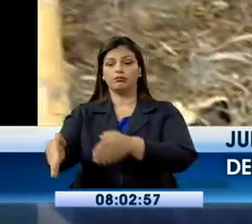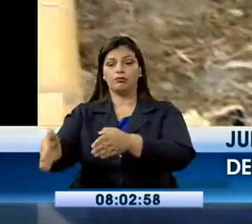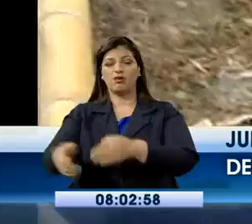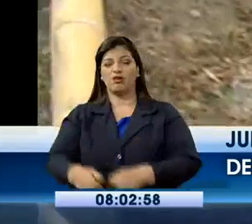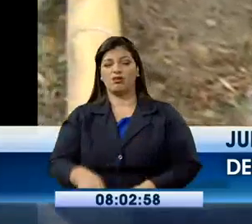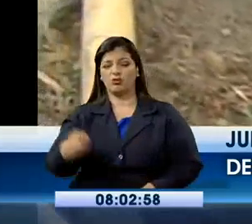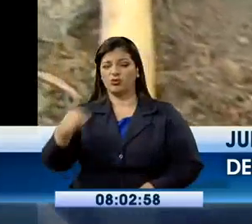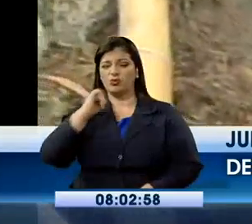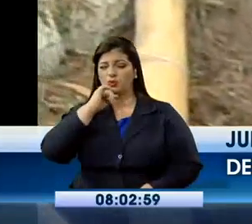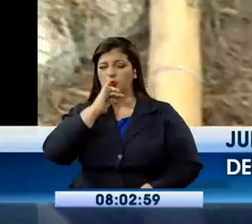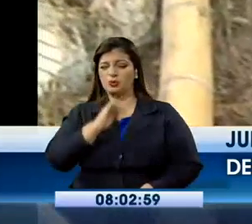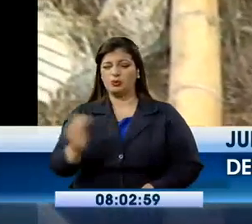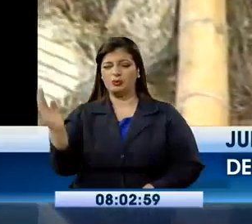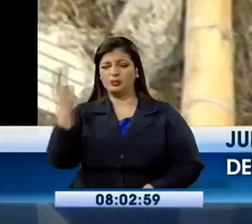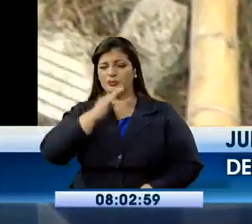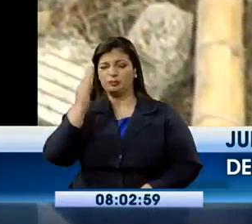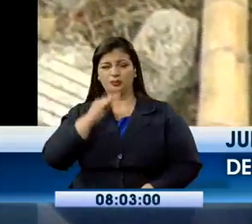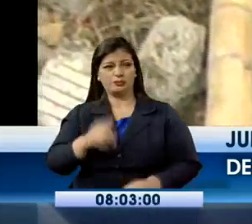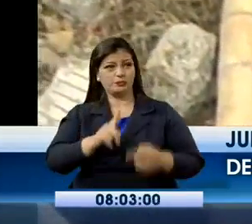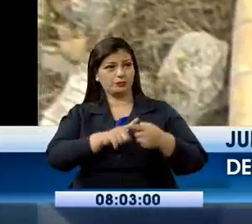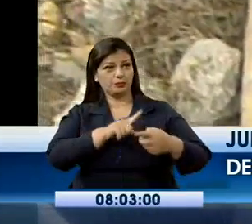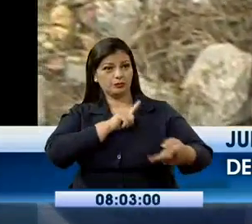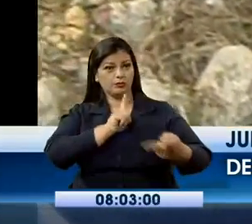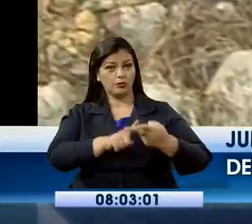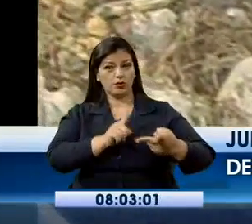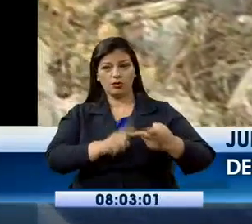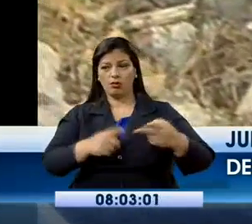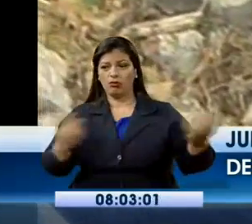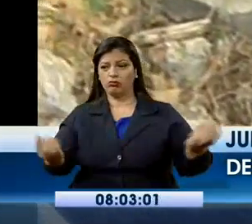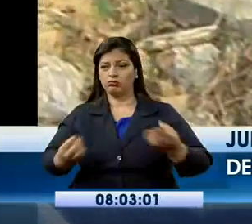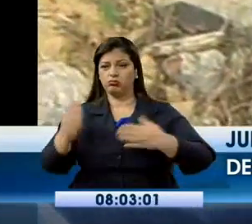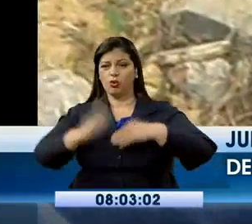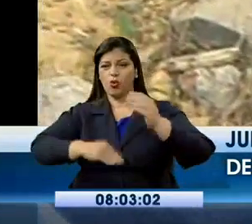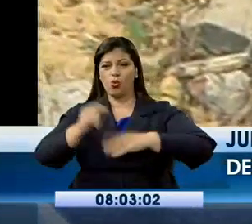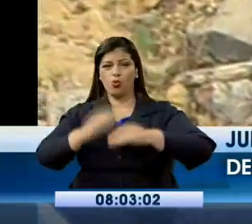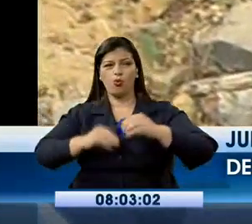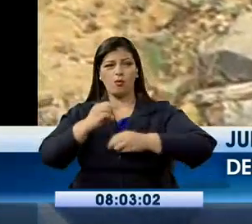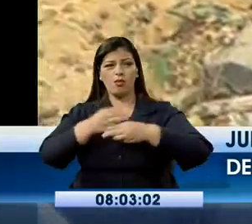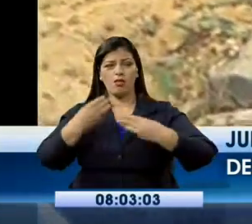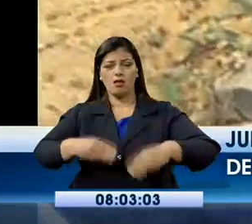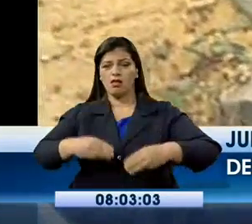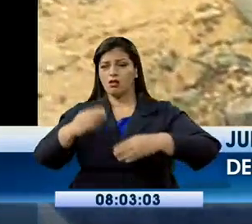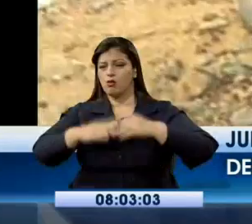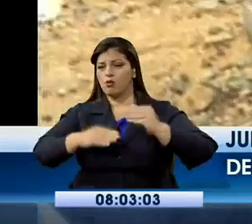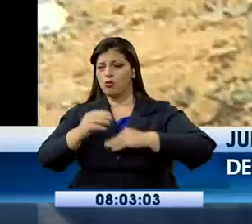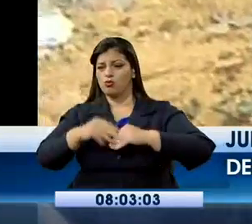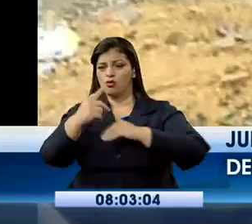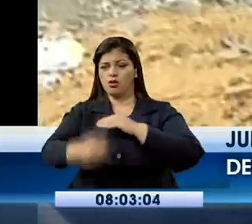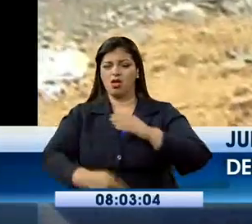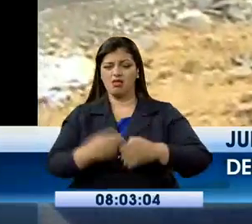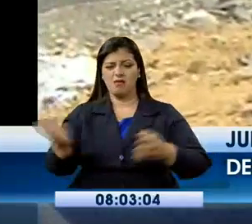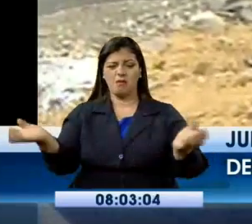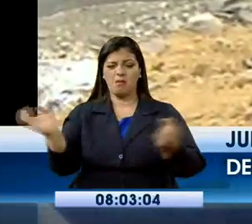¿no? Cuéntenos un poco. Sí, buenos días. Nosotros tenemos este problema por